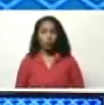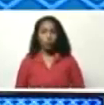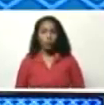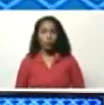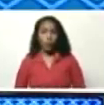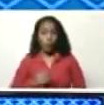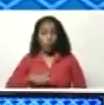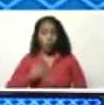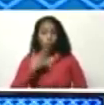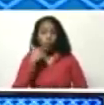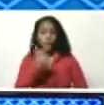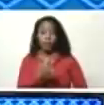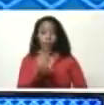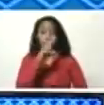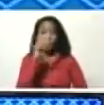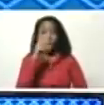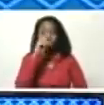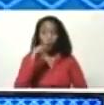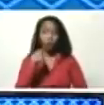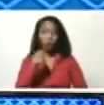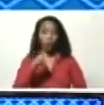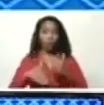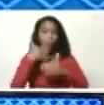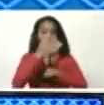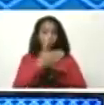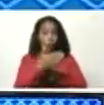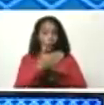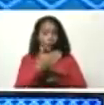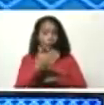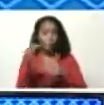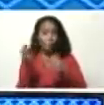Y podemos decir, 20 años después, Ernesto,